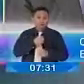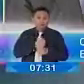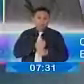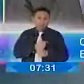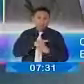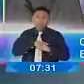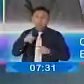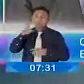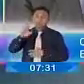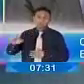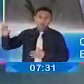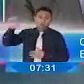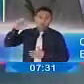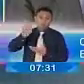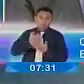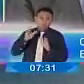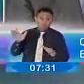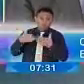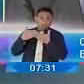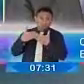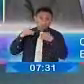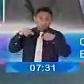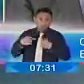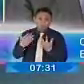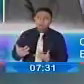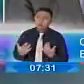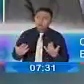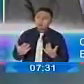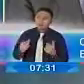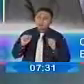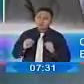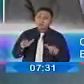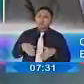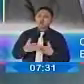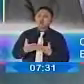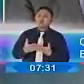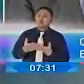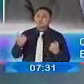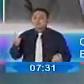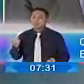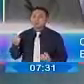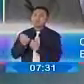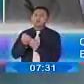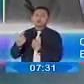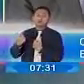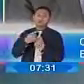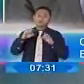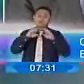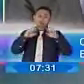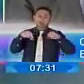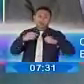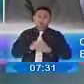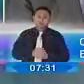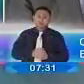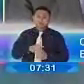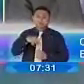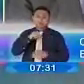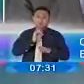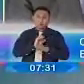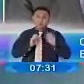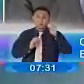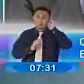se cierra la economía en el mundo, debemos estar atentos, ¿para qué? Para poder apalancar a estos sectores productivos dentro del